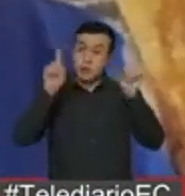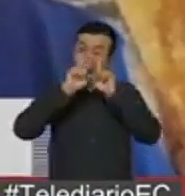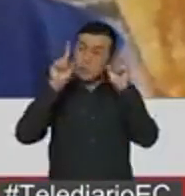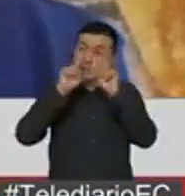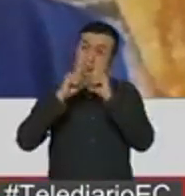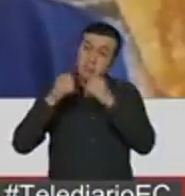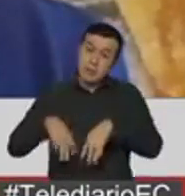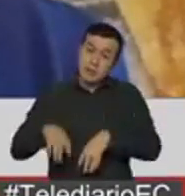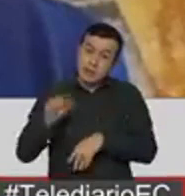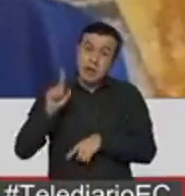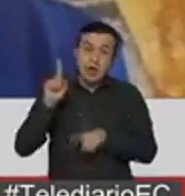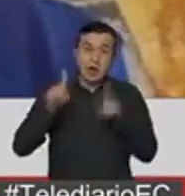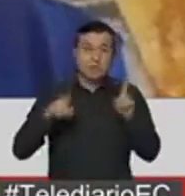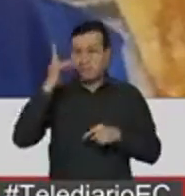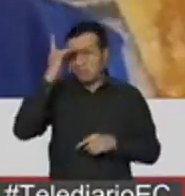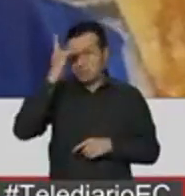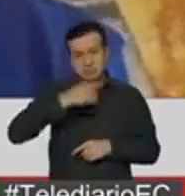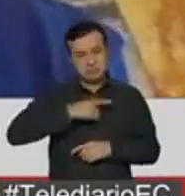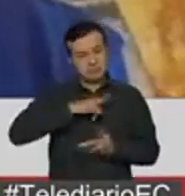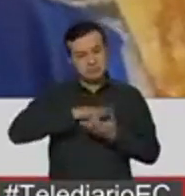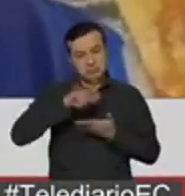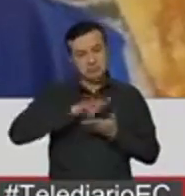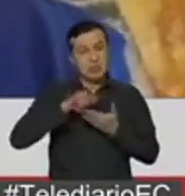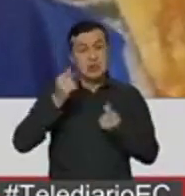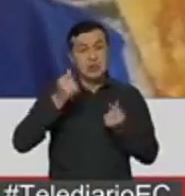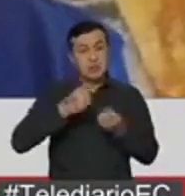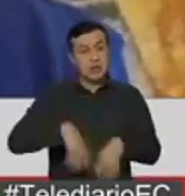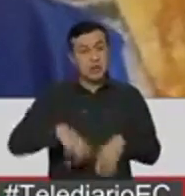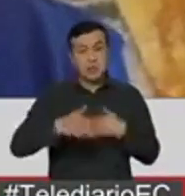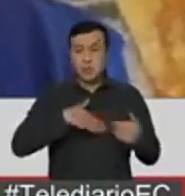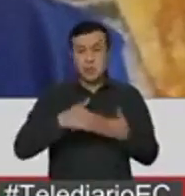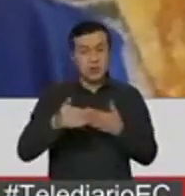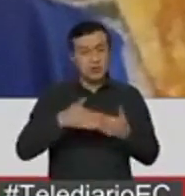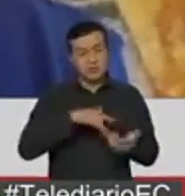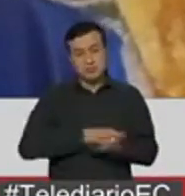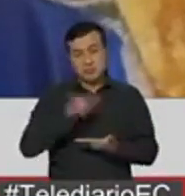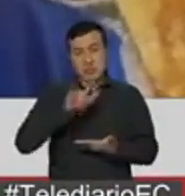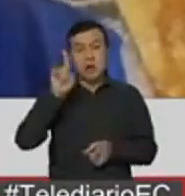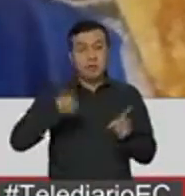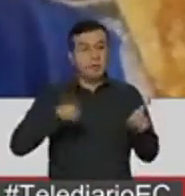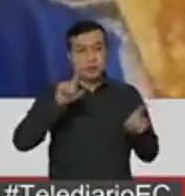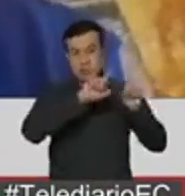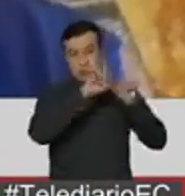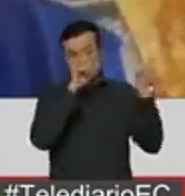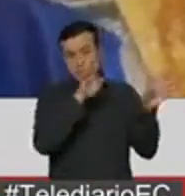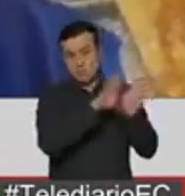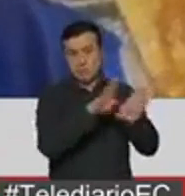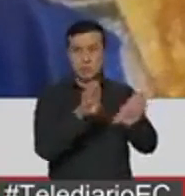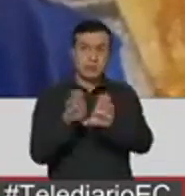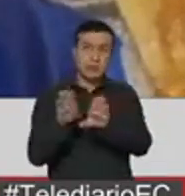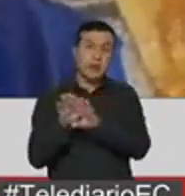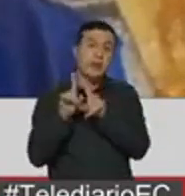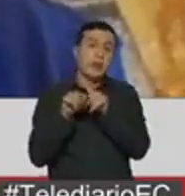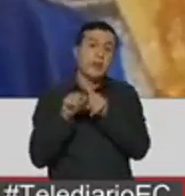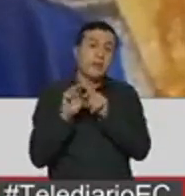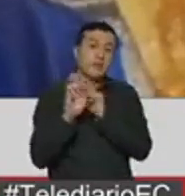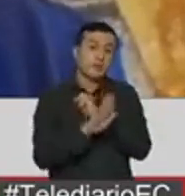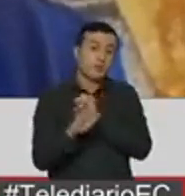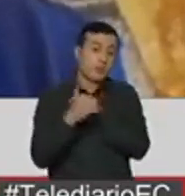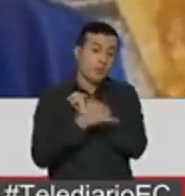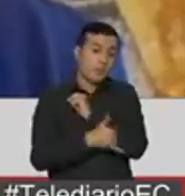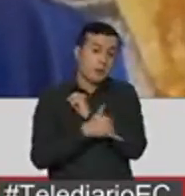que decidimos volar con pérdidas, hay empresas que decidieron parar. También depende mucho del país,